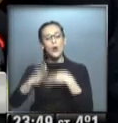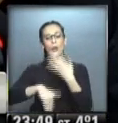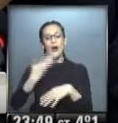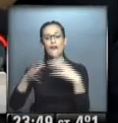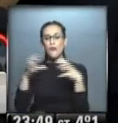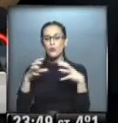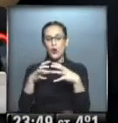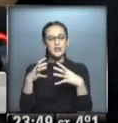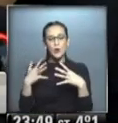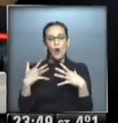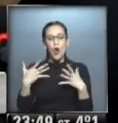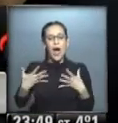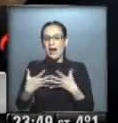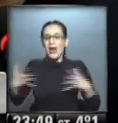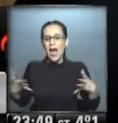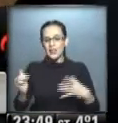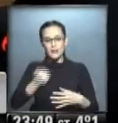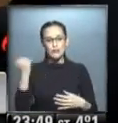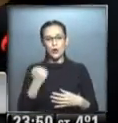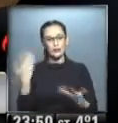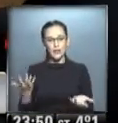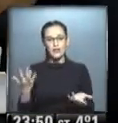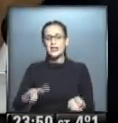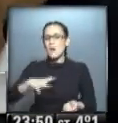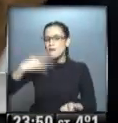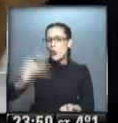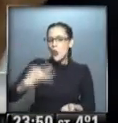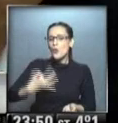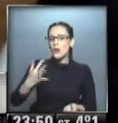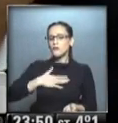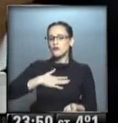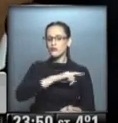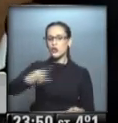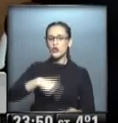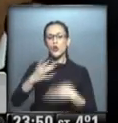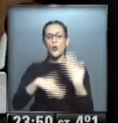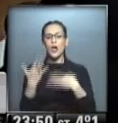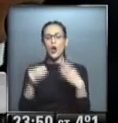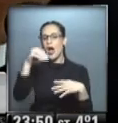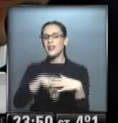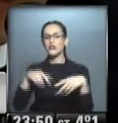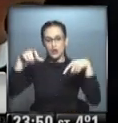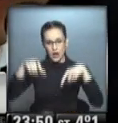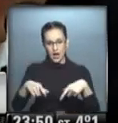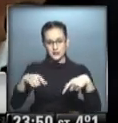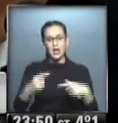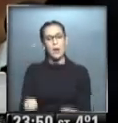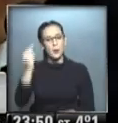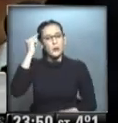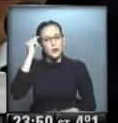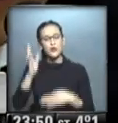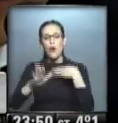todo el mundo y es bueno que nosotros demos el ejemplo dentro de la cancha, porque creo que el fútbol llega a todas partes